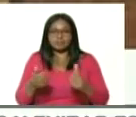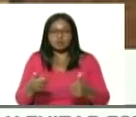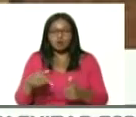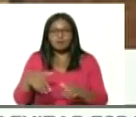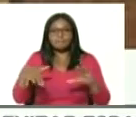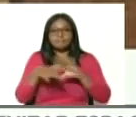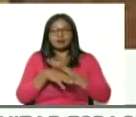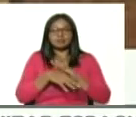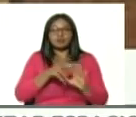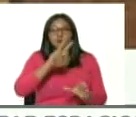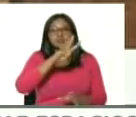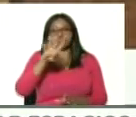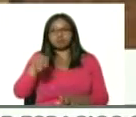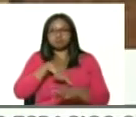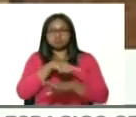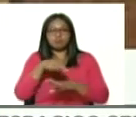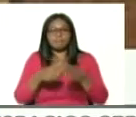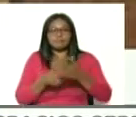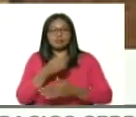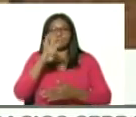48 horas después, hay más de